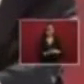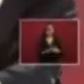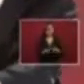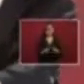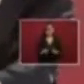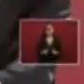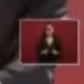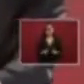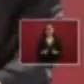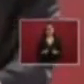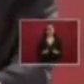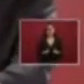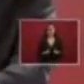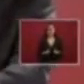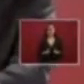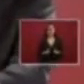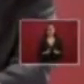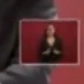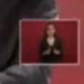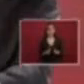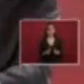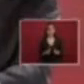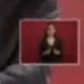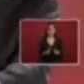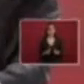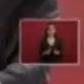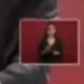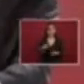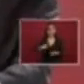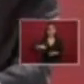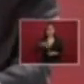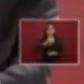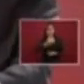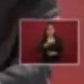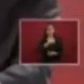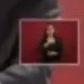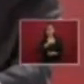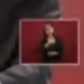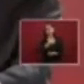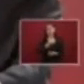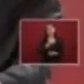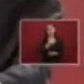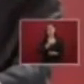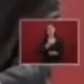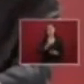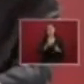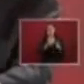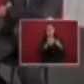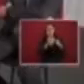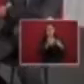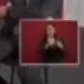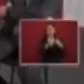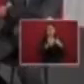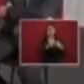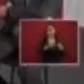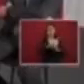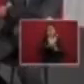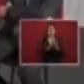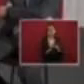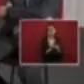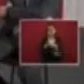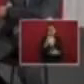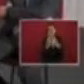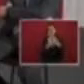donde se siente más cómodo. Tiene que ver con llevar los temas hacia corrupción. Yo diría que los datos lo